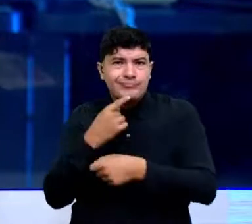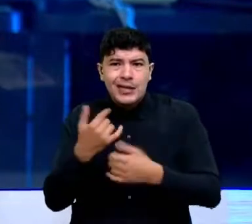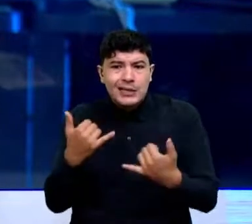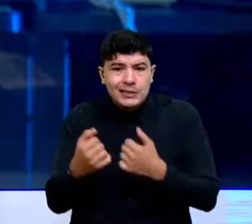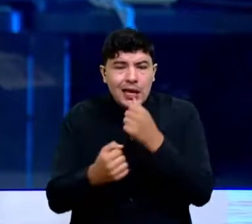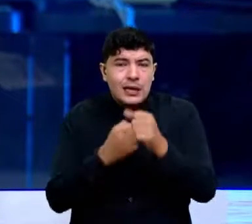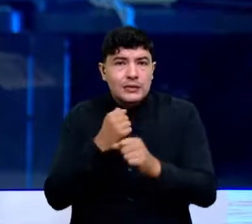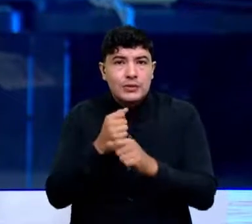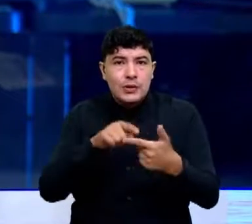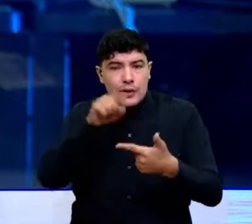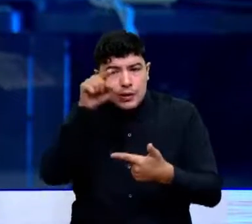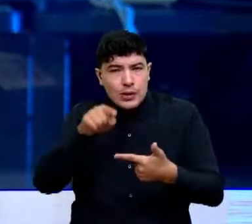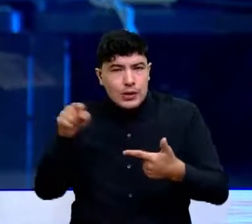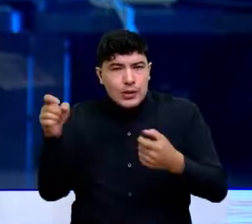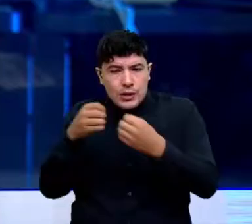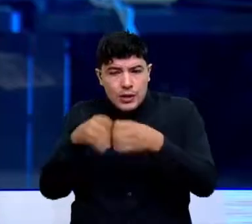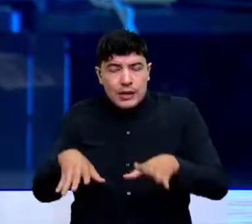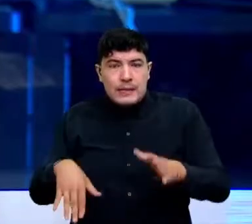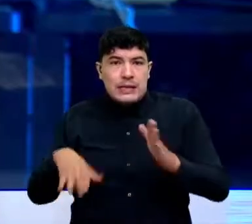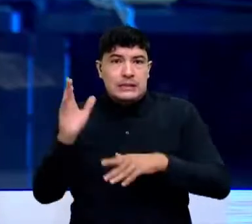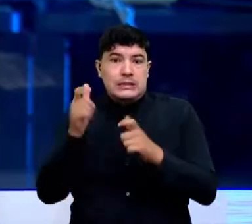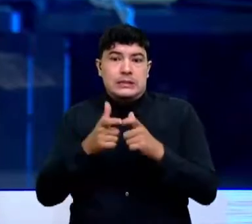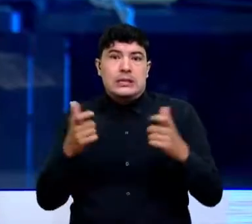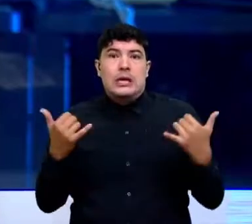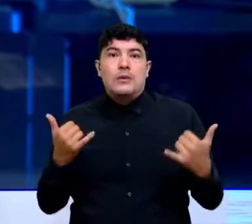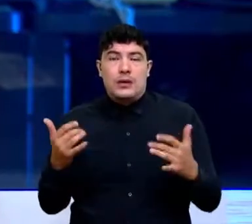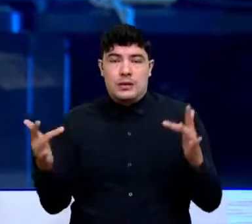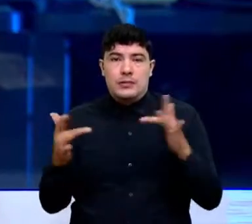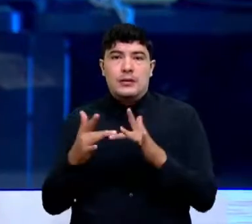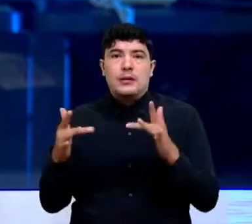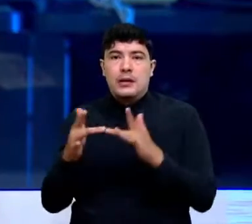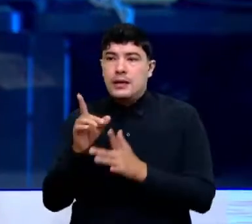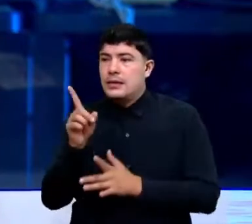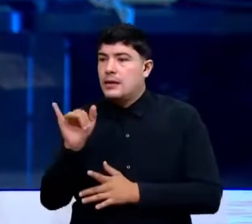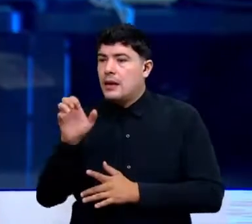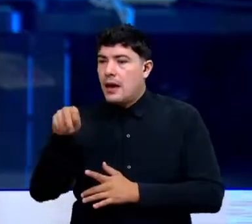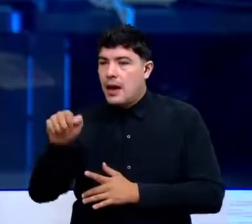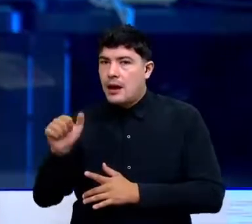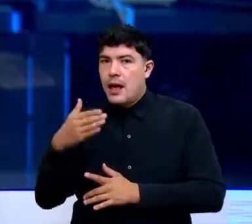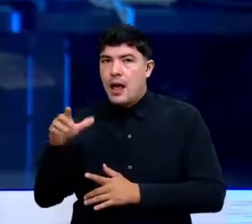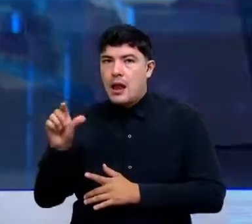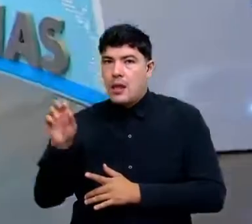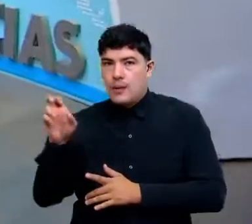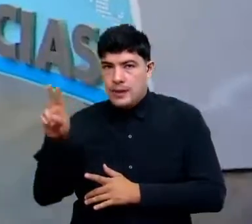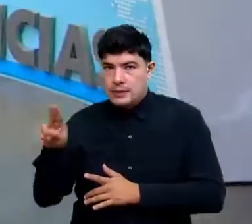la cifra de desplazados ha aumentado. A esta hora hacemos contacto con Diana López. Diana.